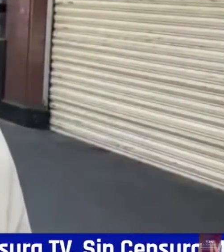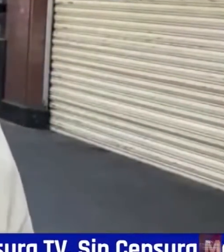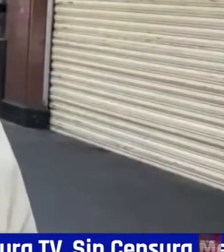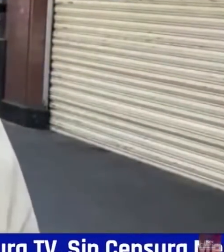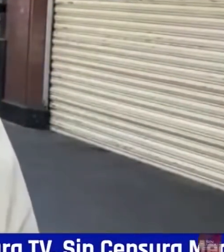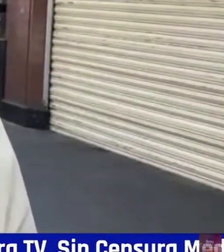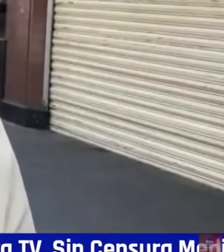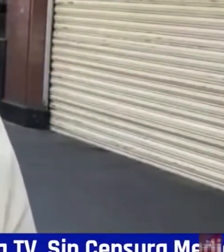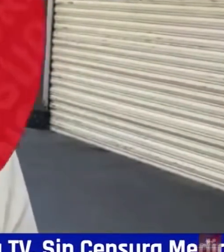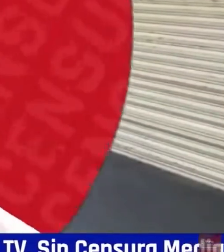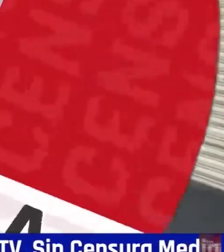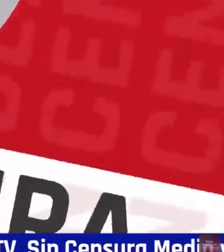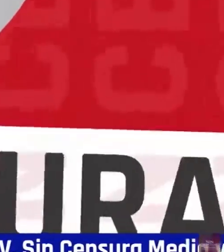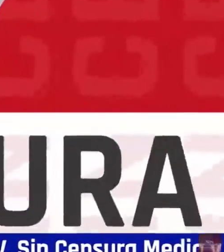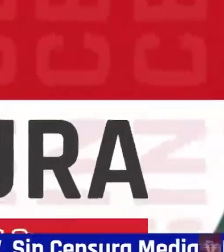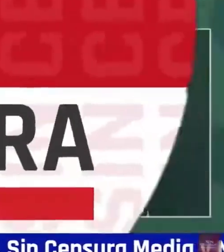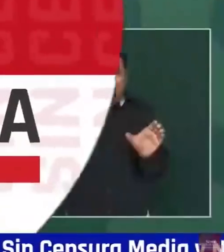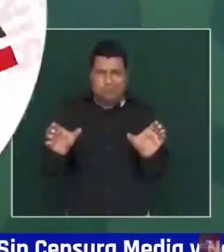Llosa.